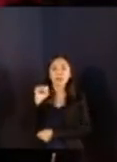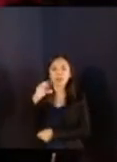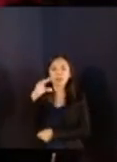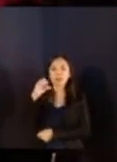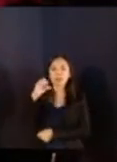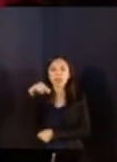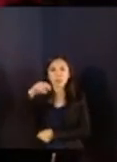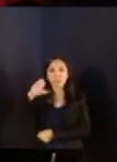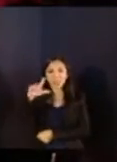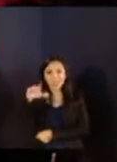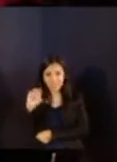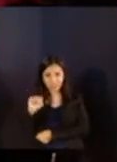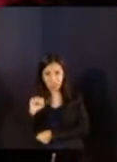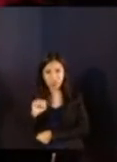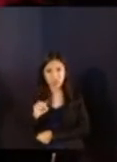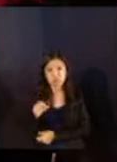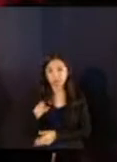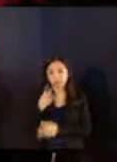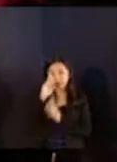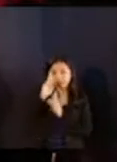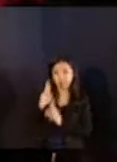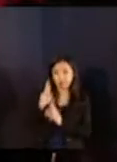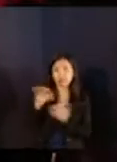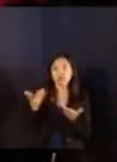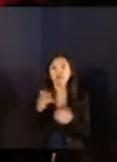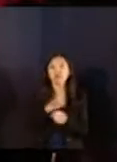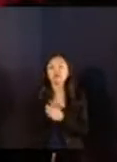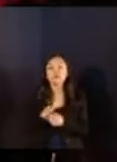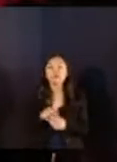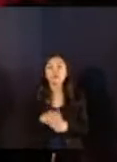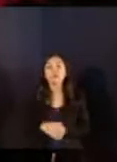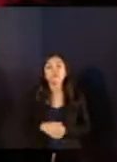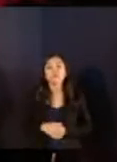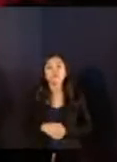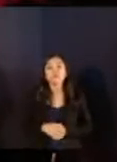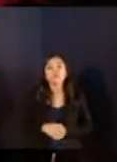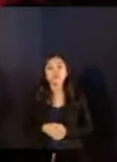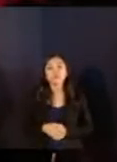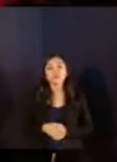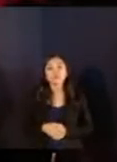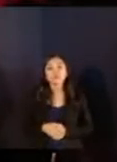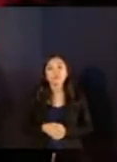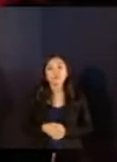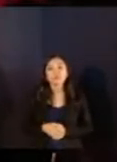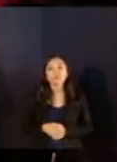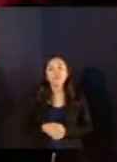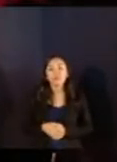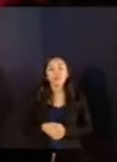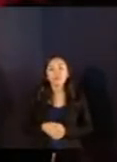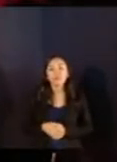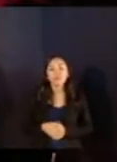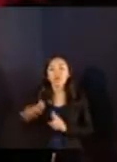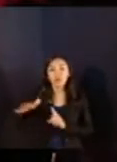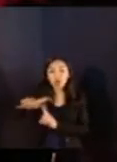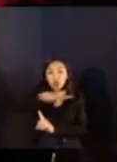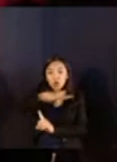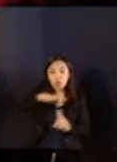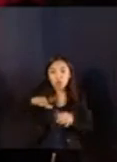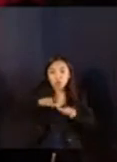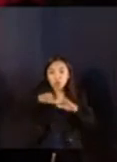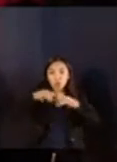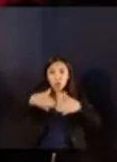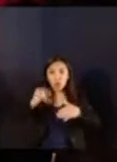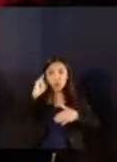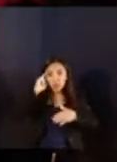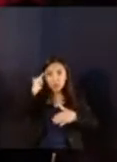de patria, sin lugar a dudas, es el hecho de la relación, por ejemplo, con las realidades de las comunidades indígenas, en el